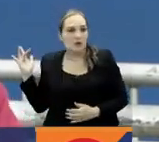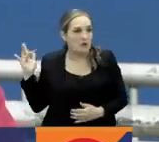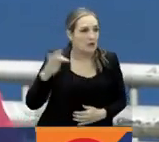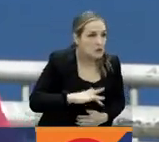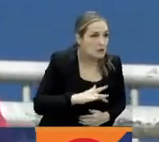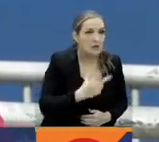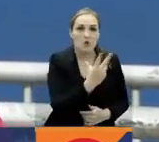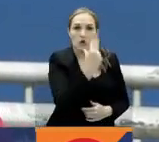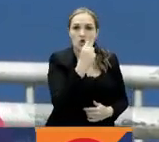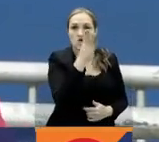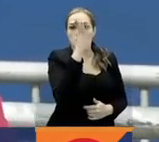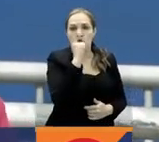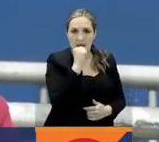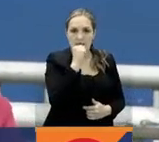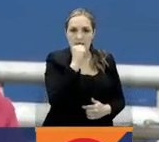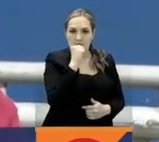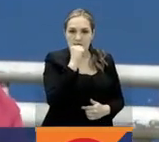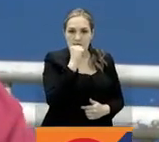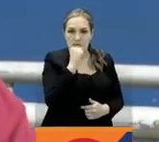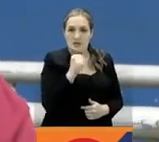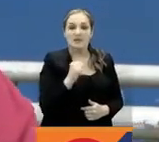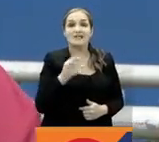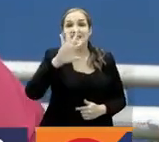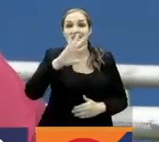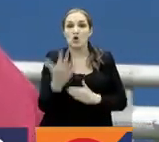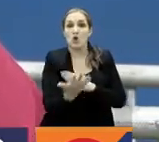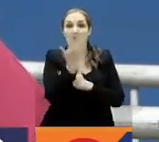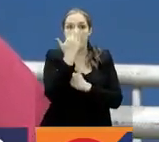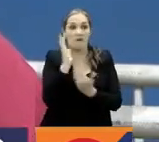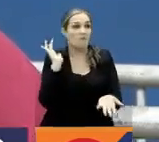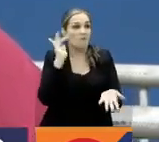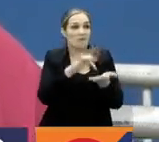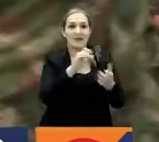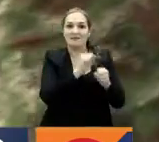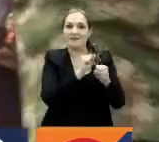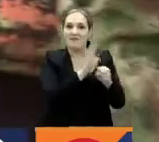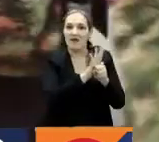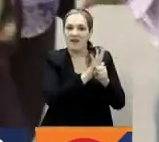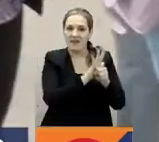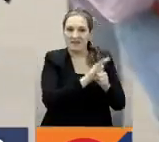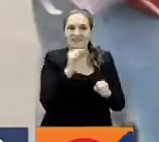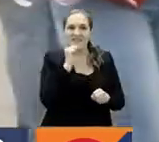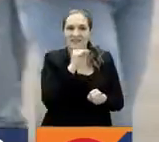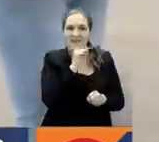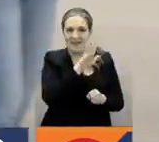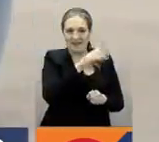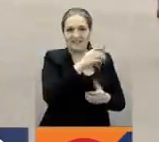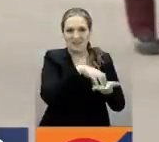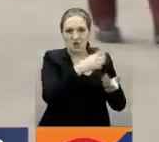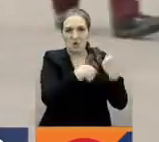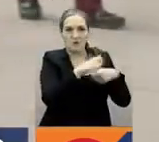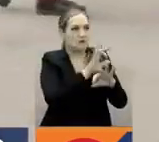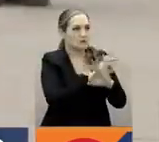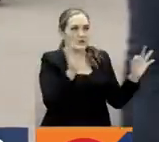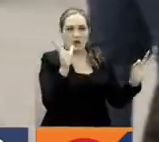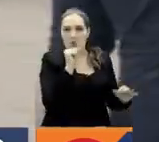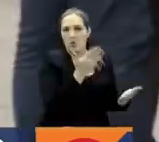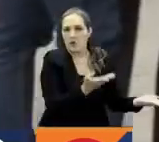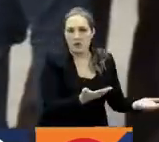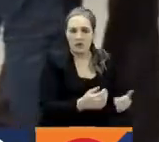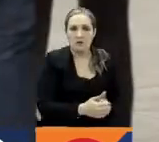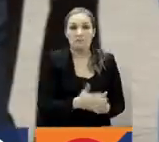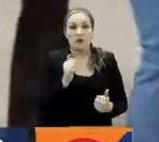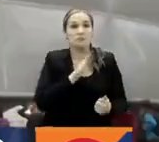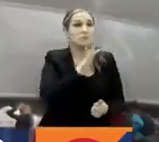dijeron que no, que en Santa Fe me madrugué a las 5 de la mañana para hacer fila y en Santa Fe me dijeron ya no hay. Otros ciudadanos indican que han tenido que recorrer varios puntos